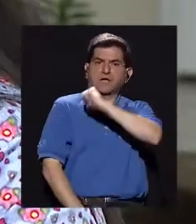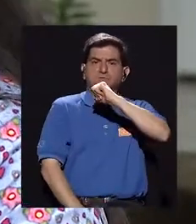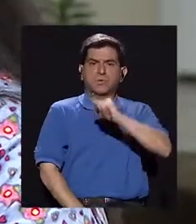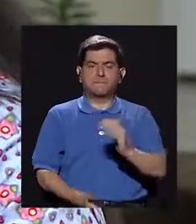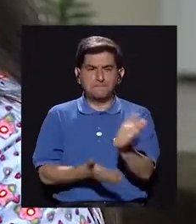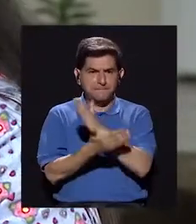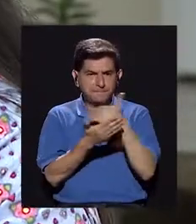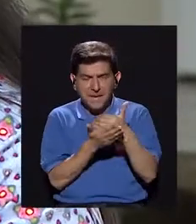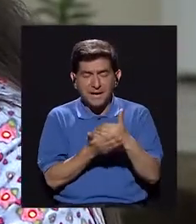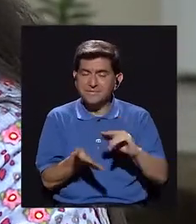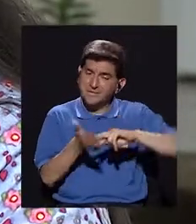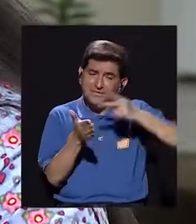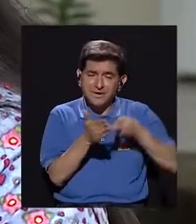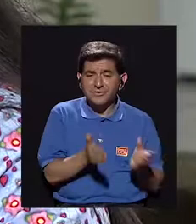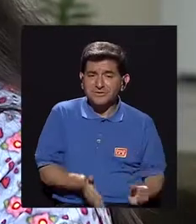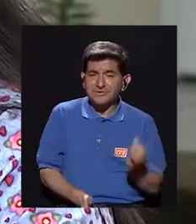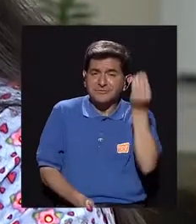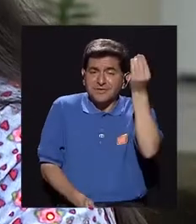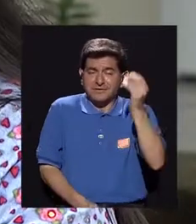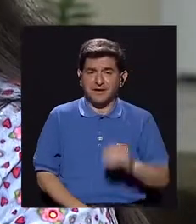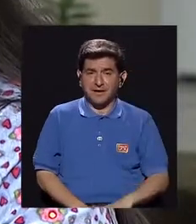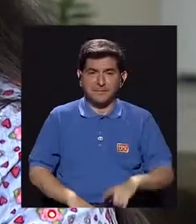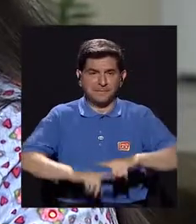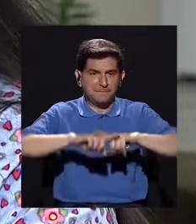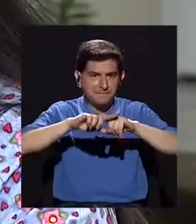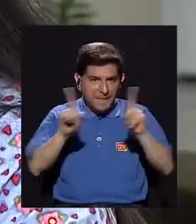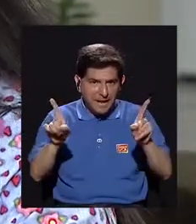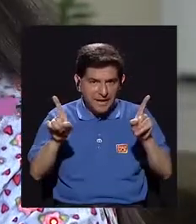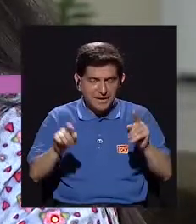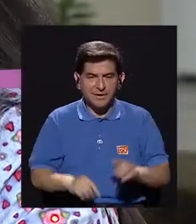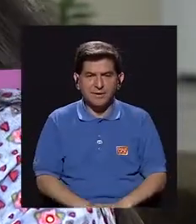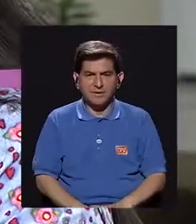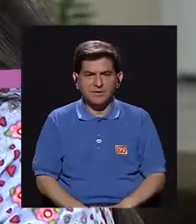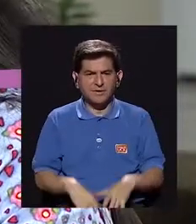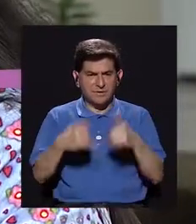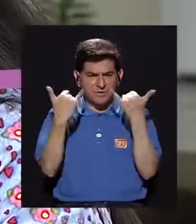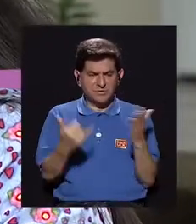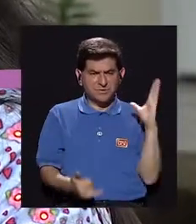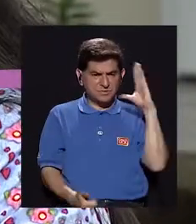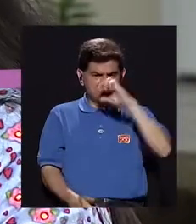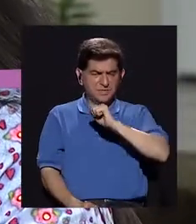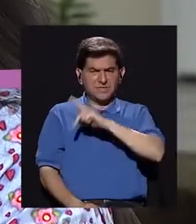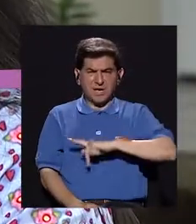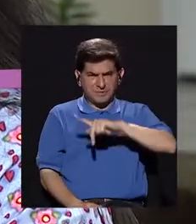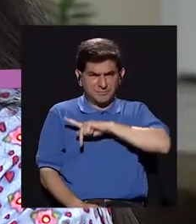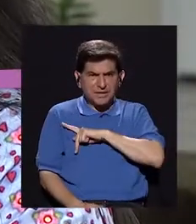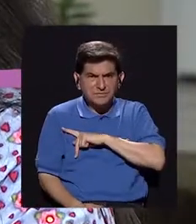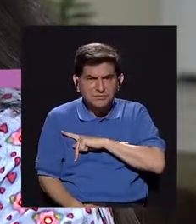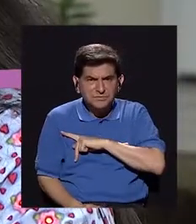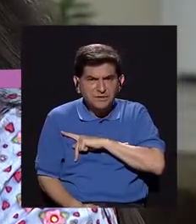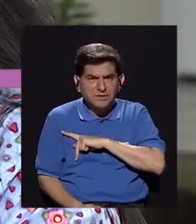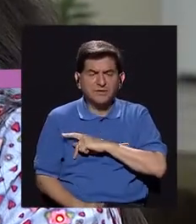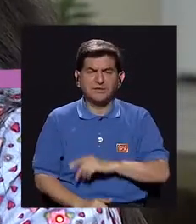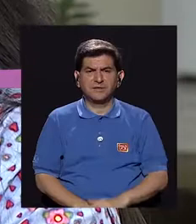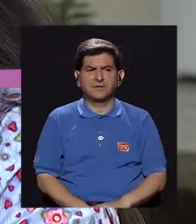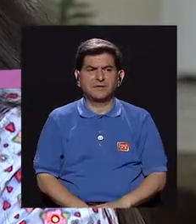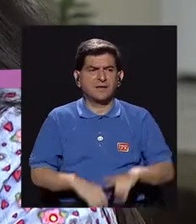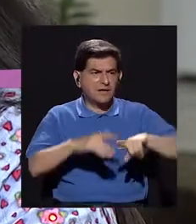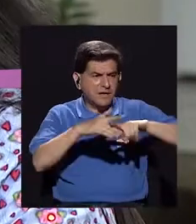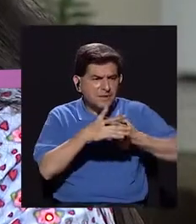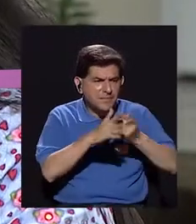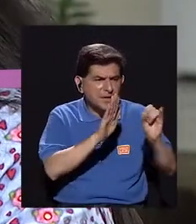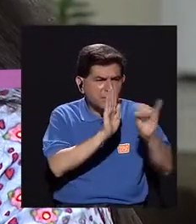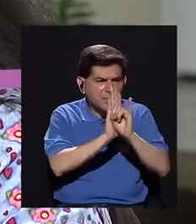autoridad, que es parte de ser adolescente. Sin embargo, si lo vemos ya personalmente,